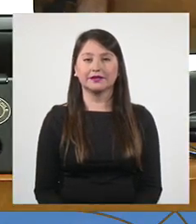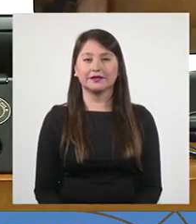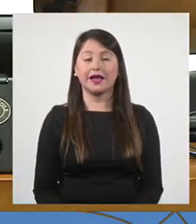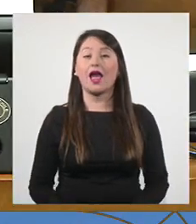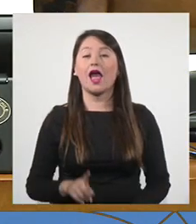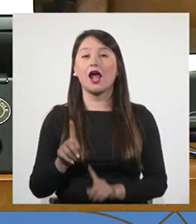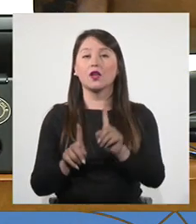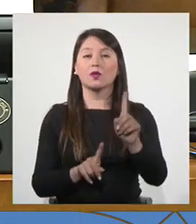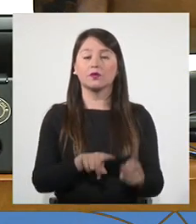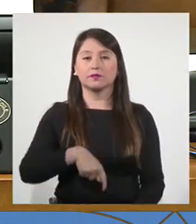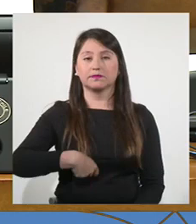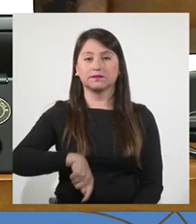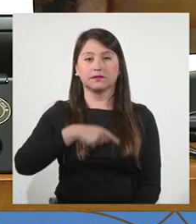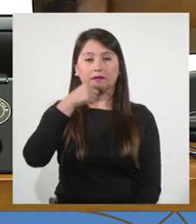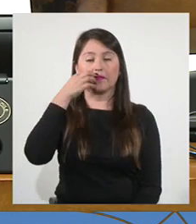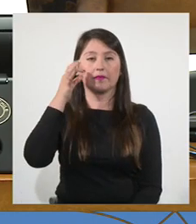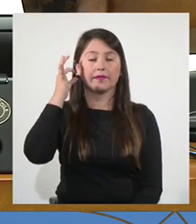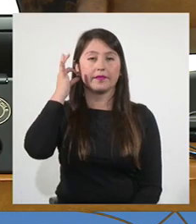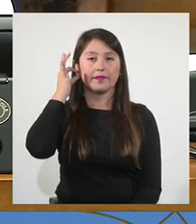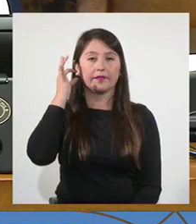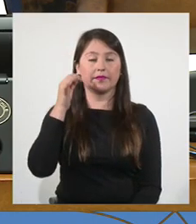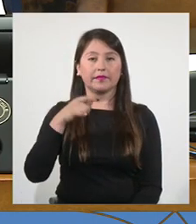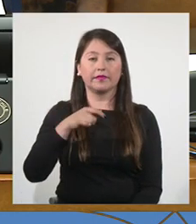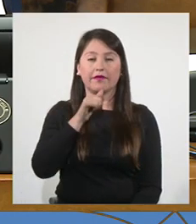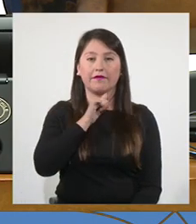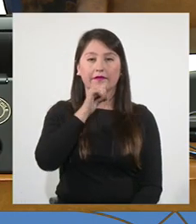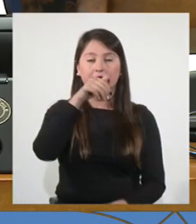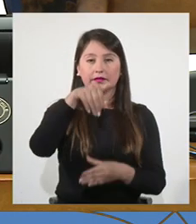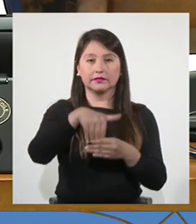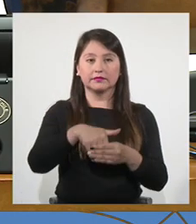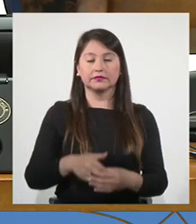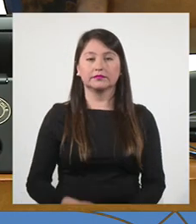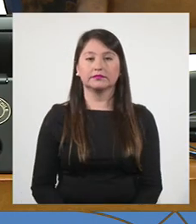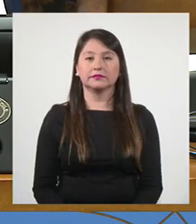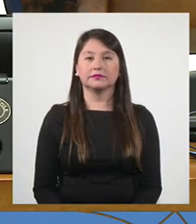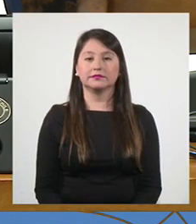¿Alguna señora senadora, señor senador, no ha emitido su voto?